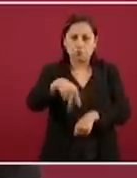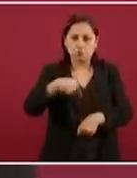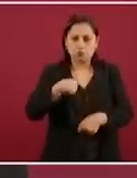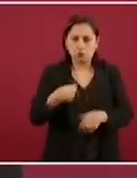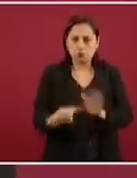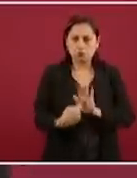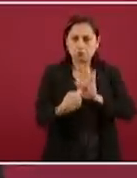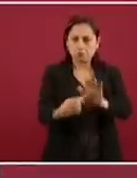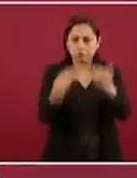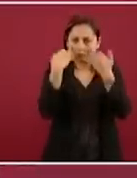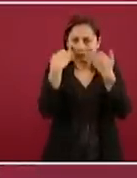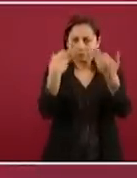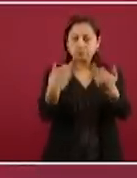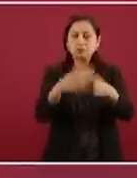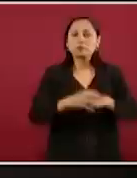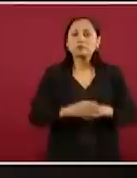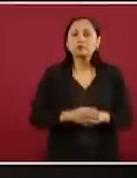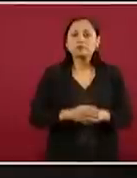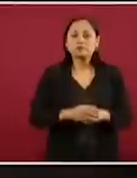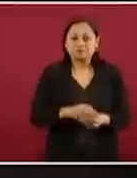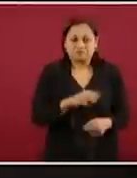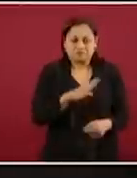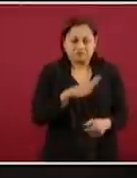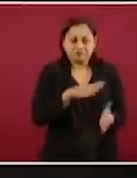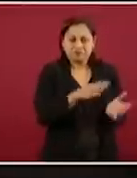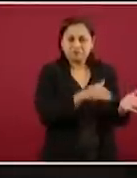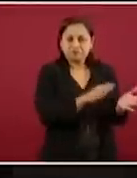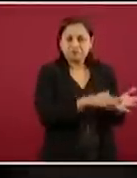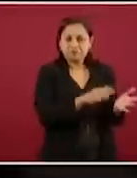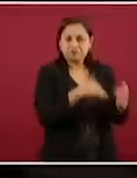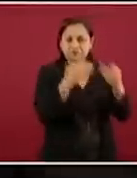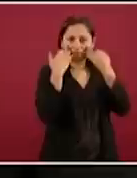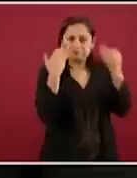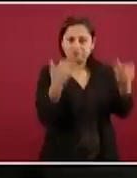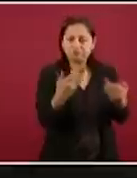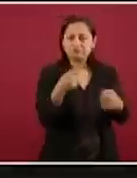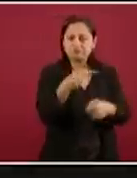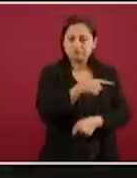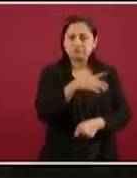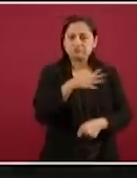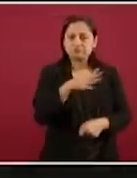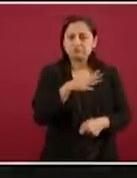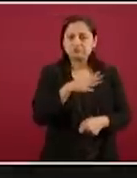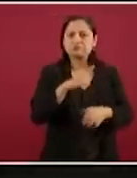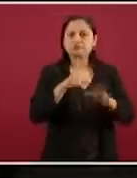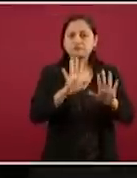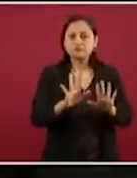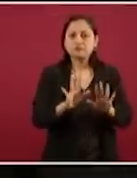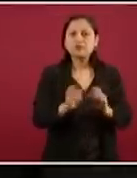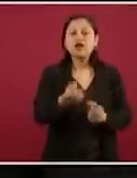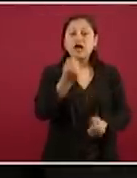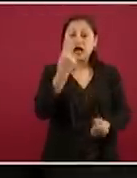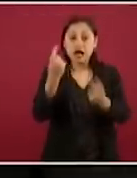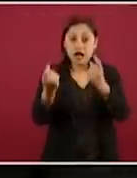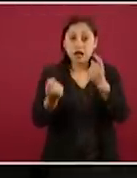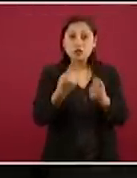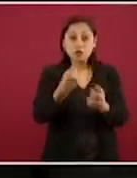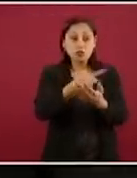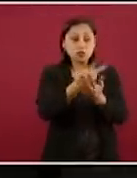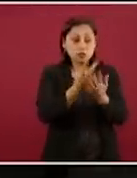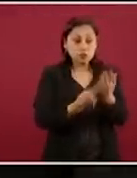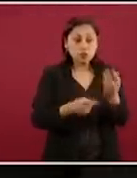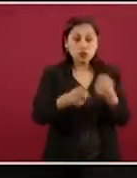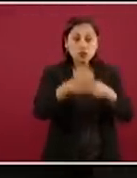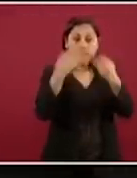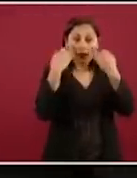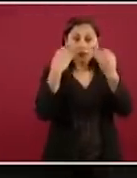incluso está toda la documentación, en algunos casos se presentaron pruebas de que